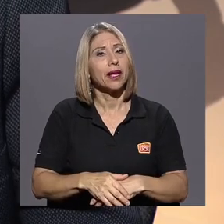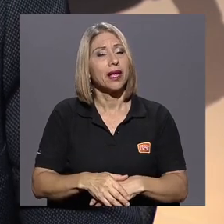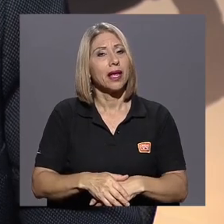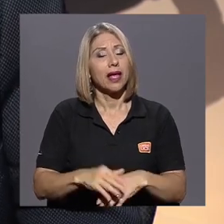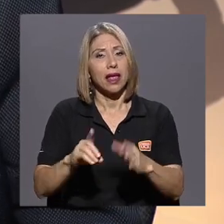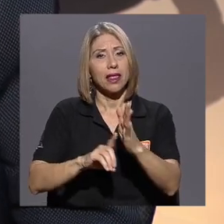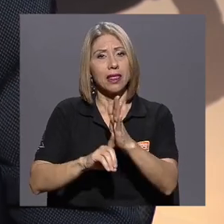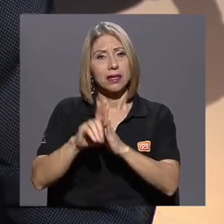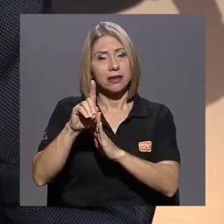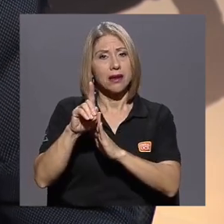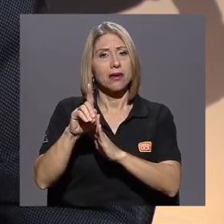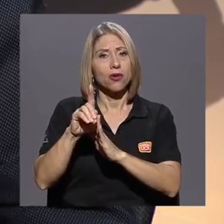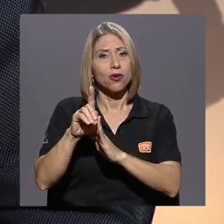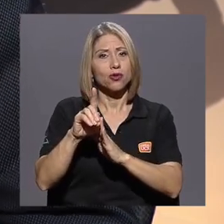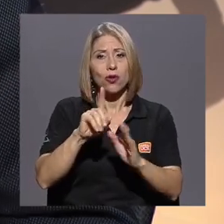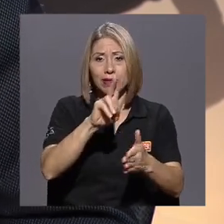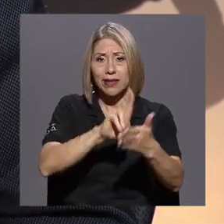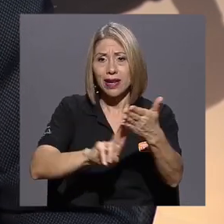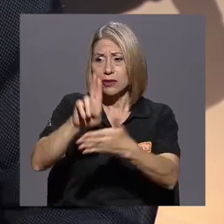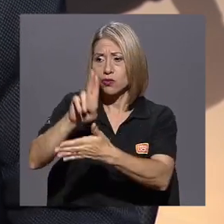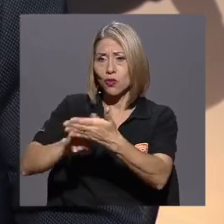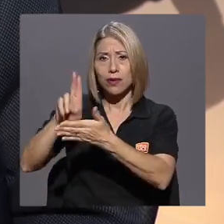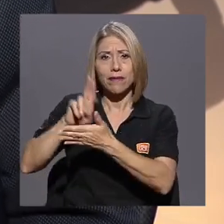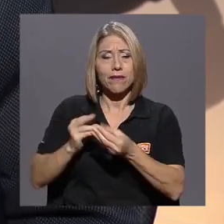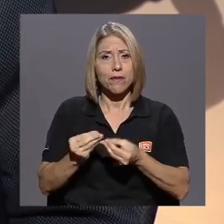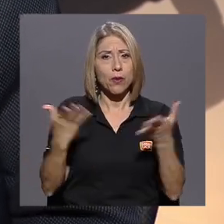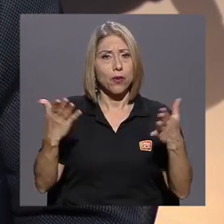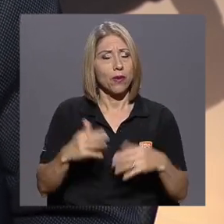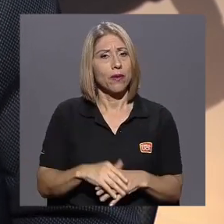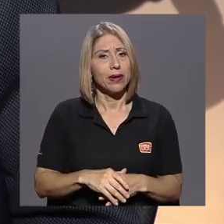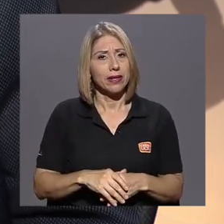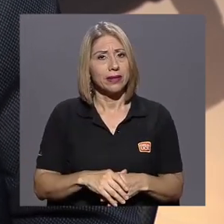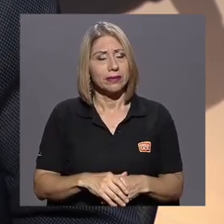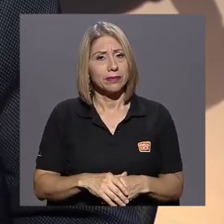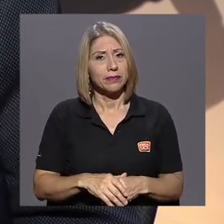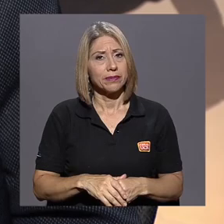el desarrollo de las universidades públicas,